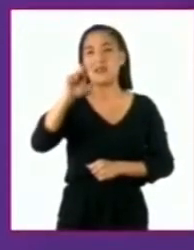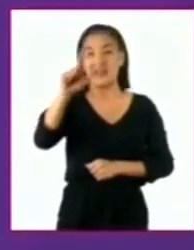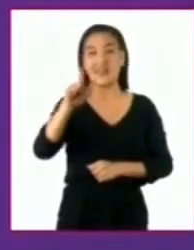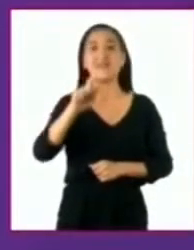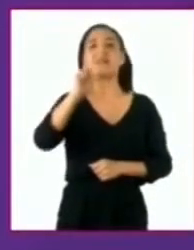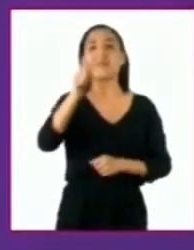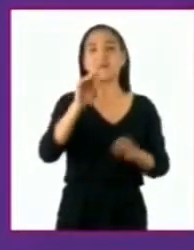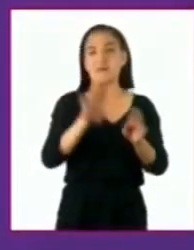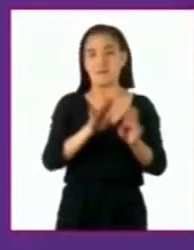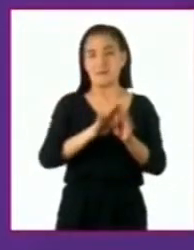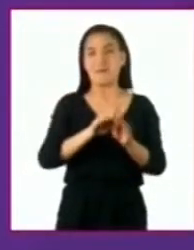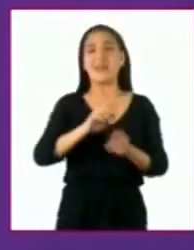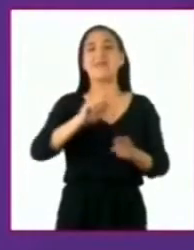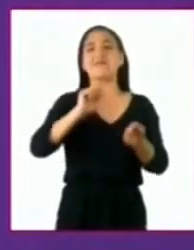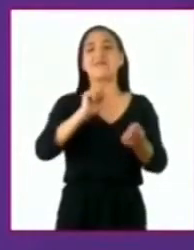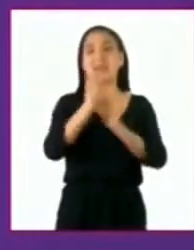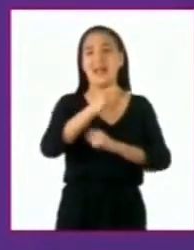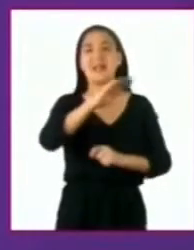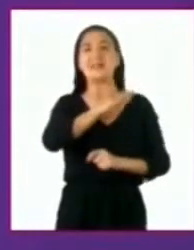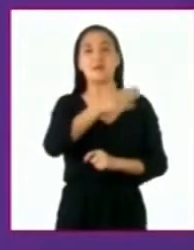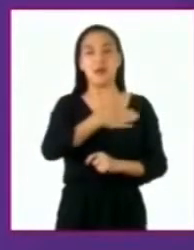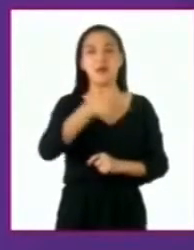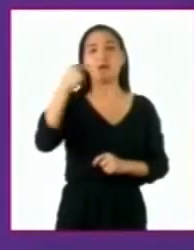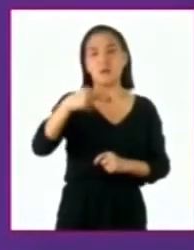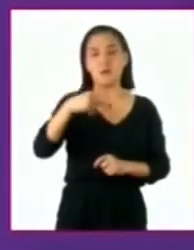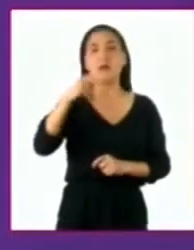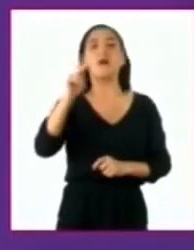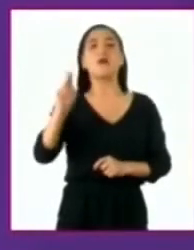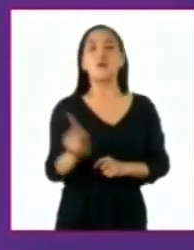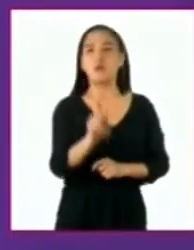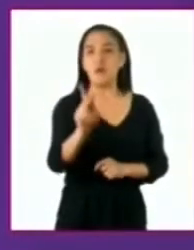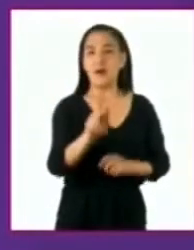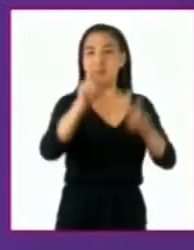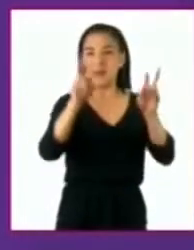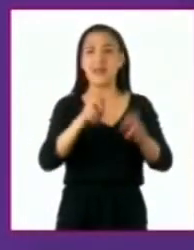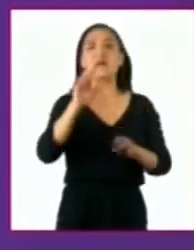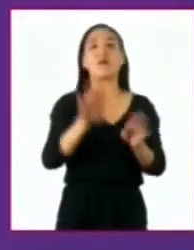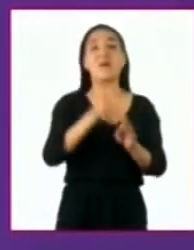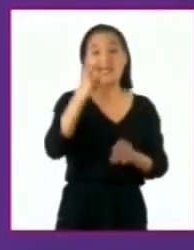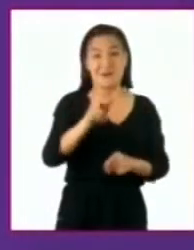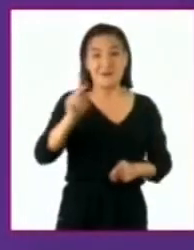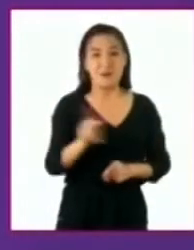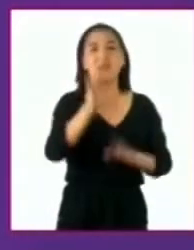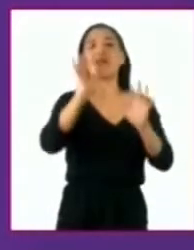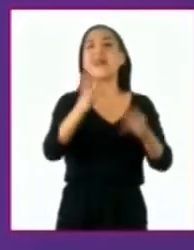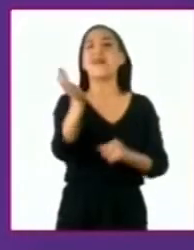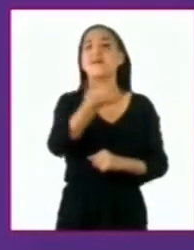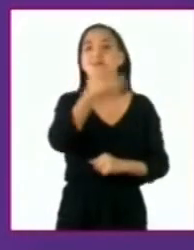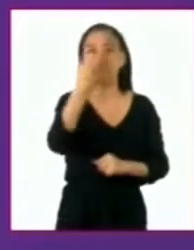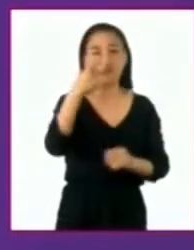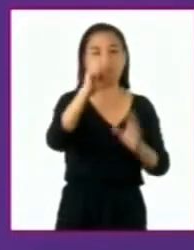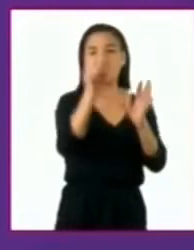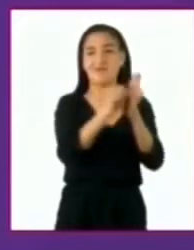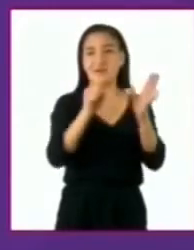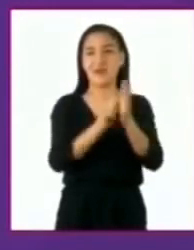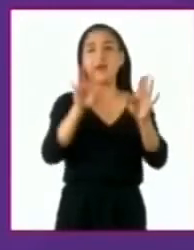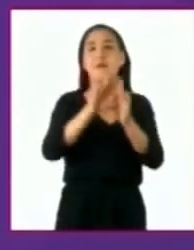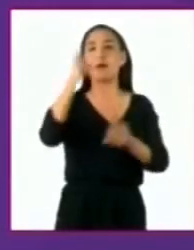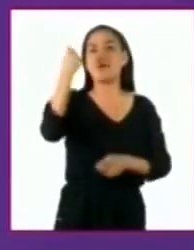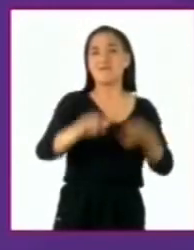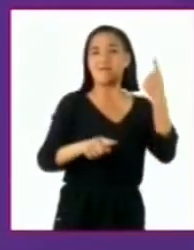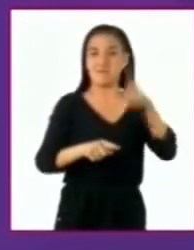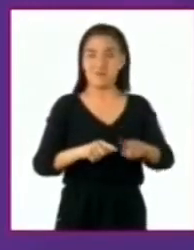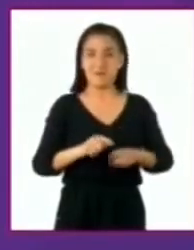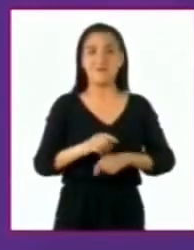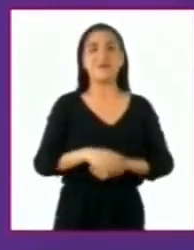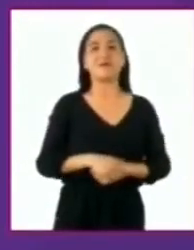el nombre de pueblo. Este pueblo ya estaba acostumbrado, ya tenía su propio sistema tributario, que